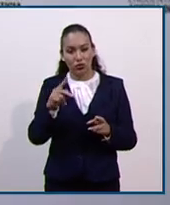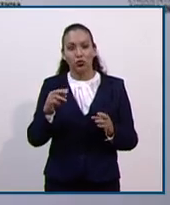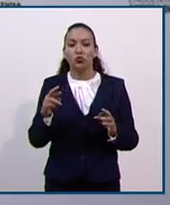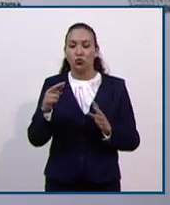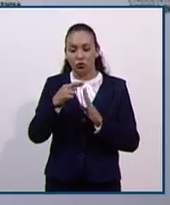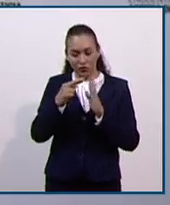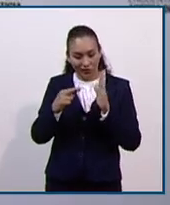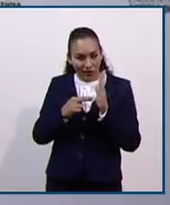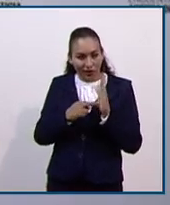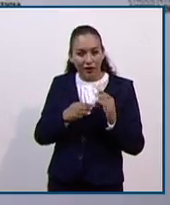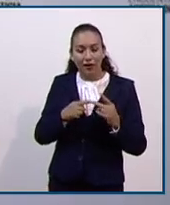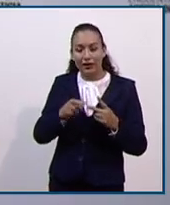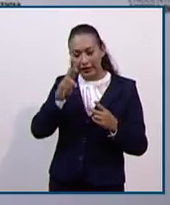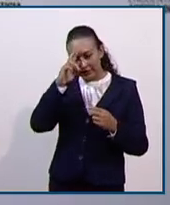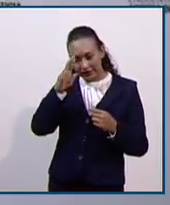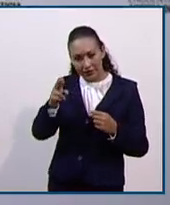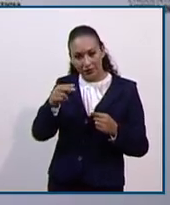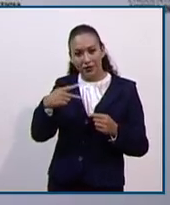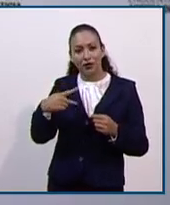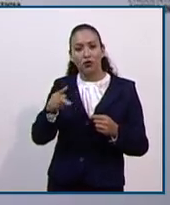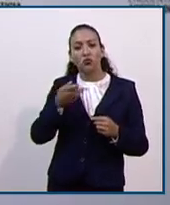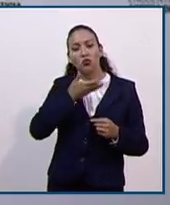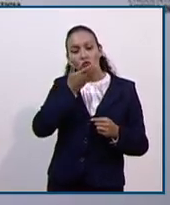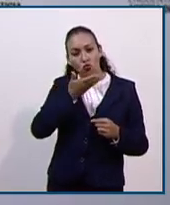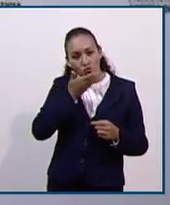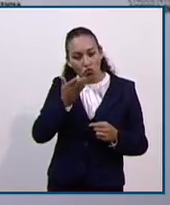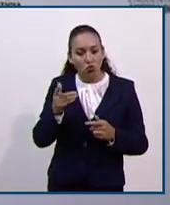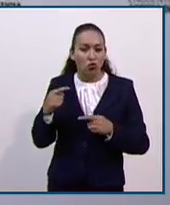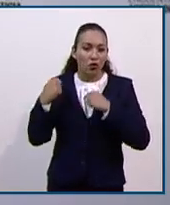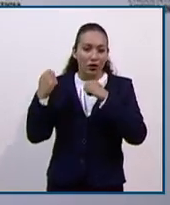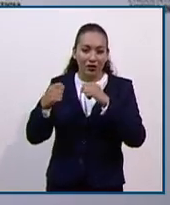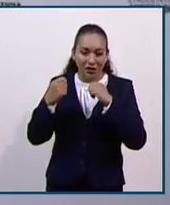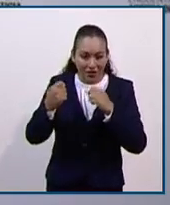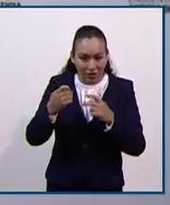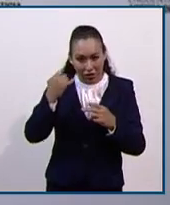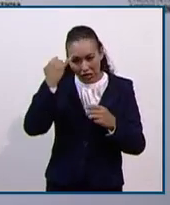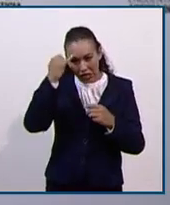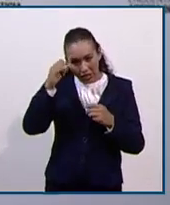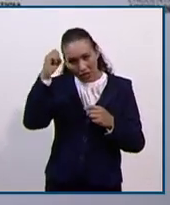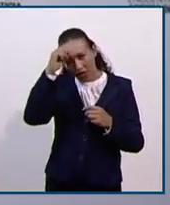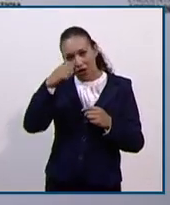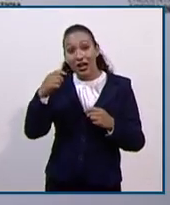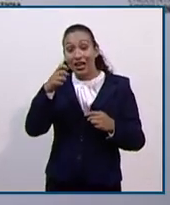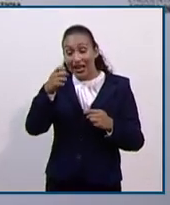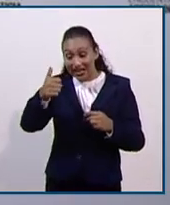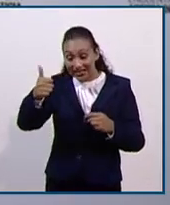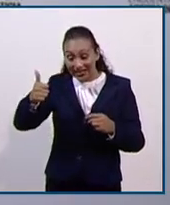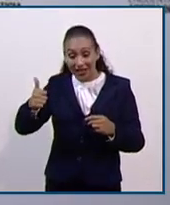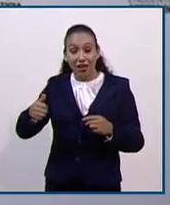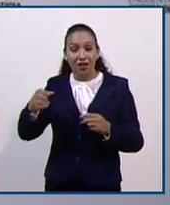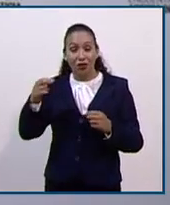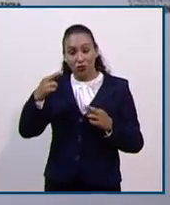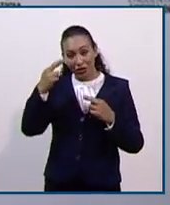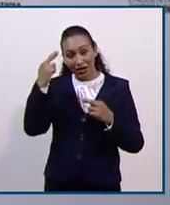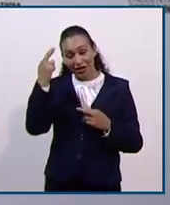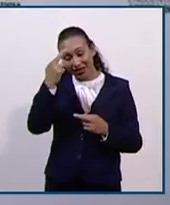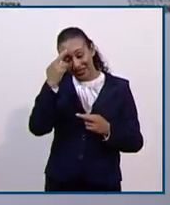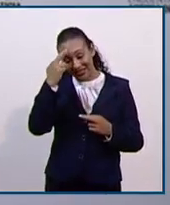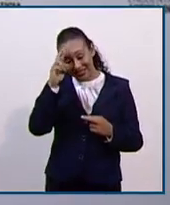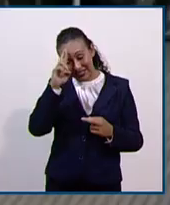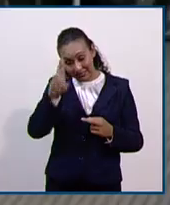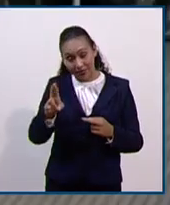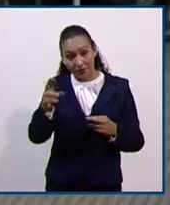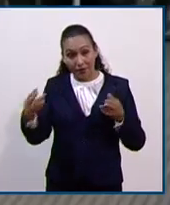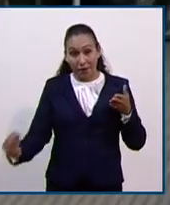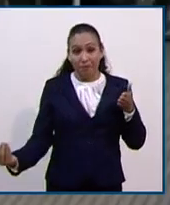normativos, respetando sus usos, respetando sus costumbres, es decir, su autonomía y libre